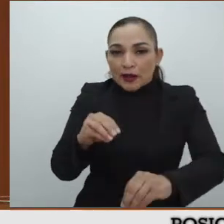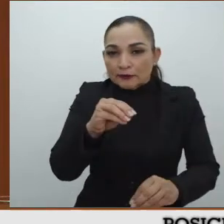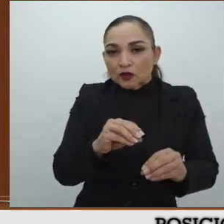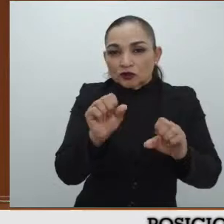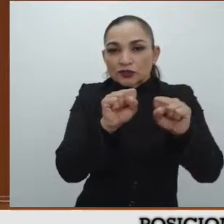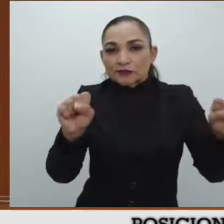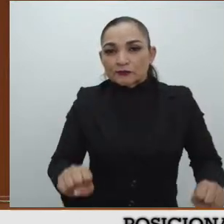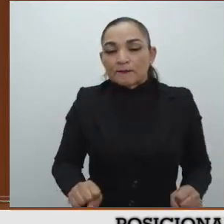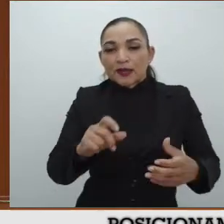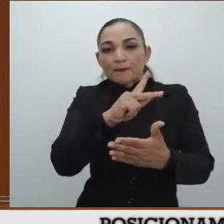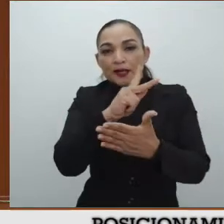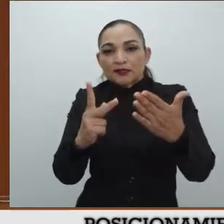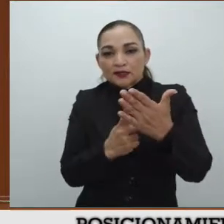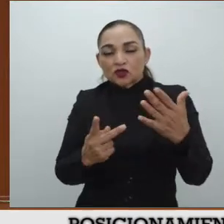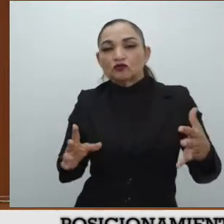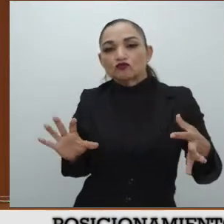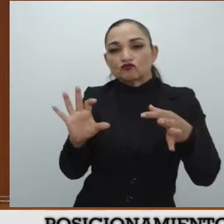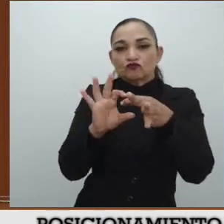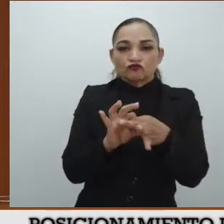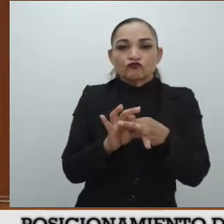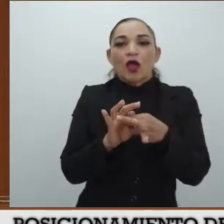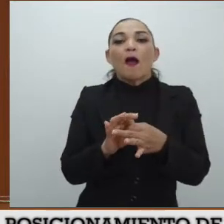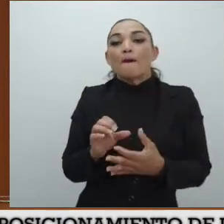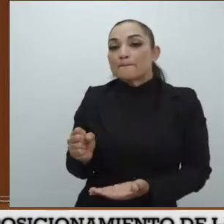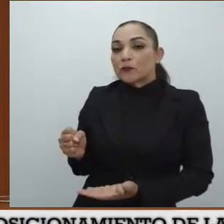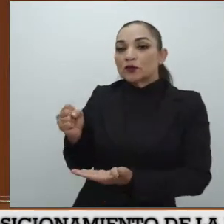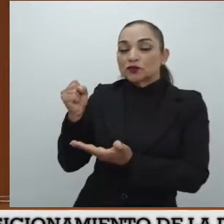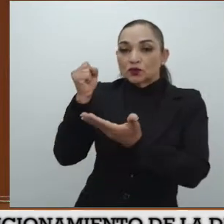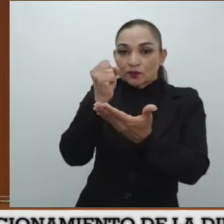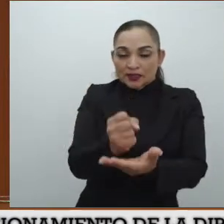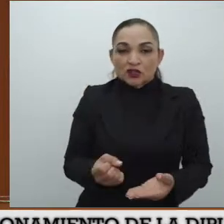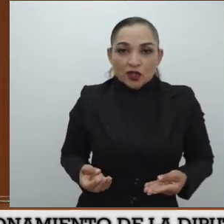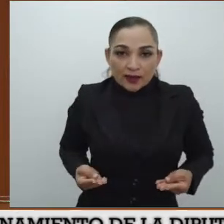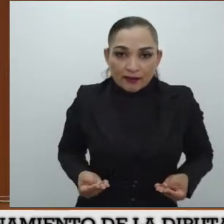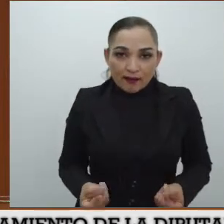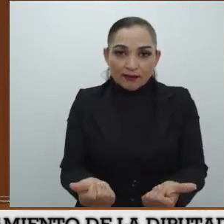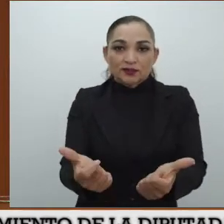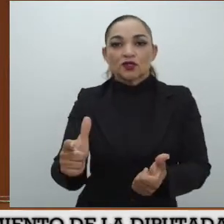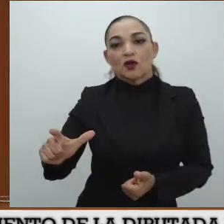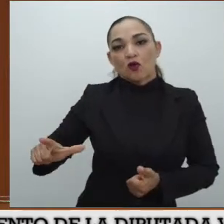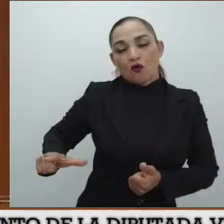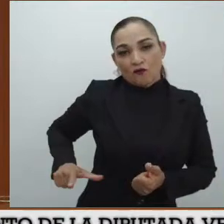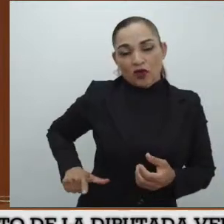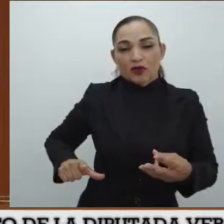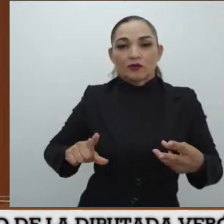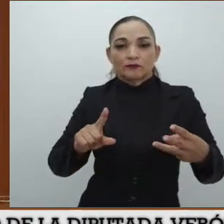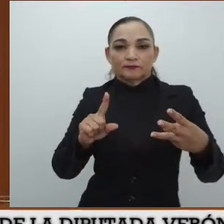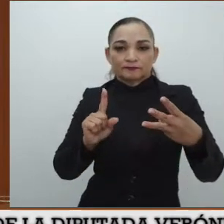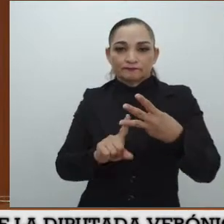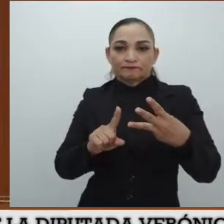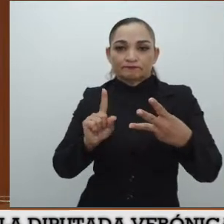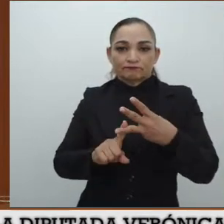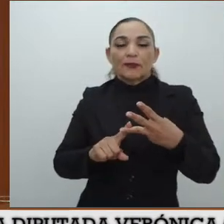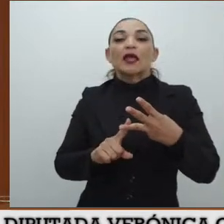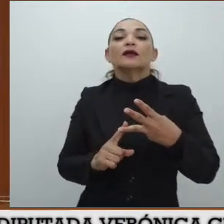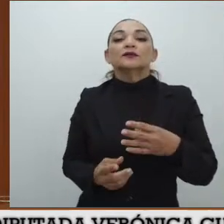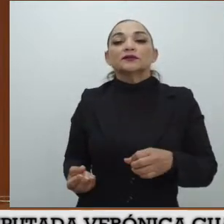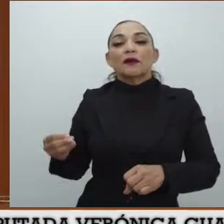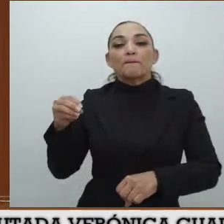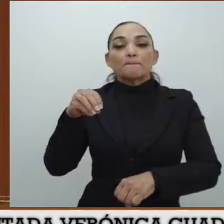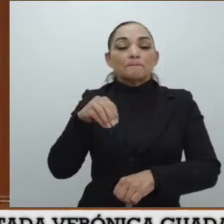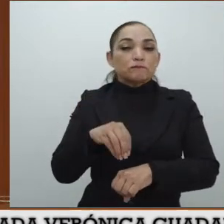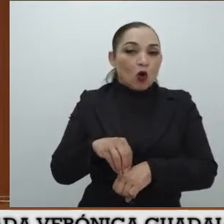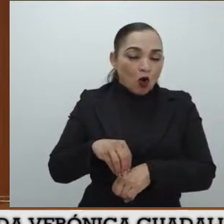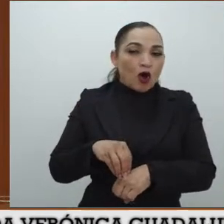en armonía con el presupuesto de egresos del Estado. Y tres, se establezcan las bases